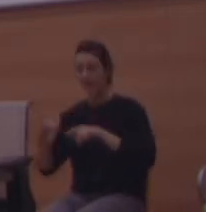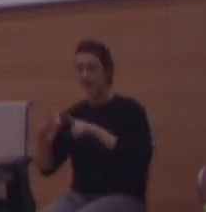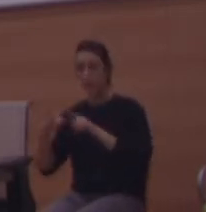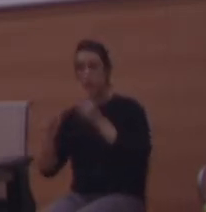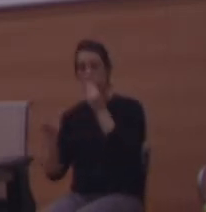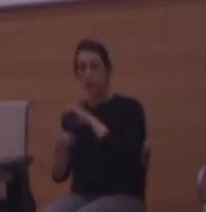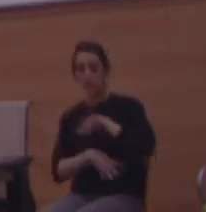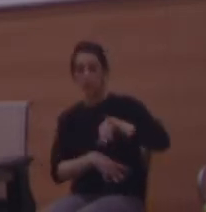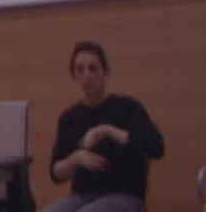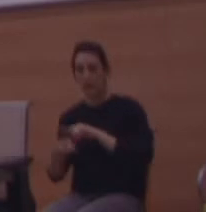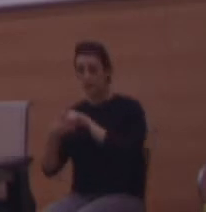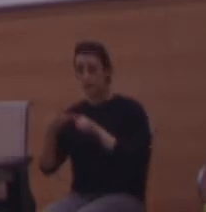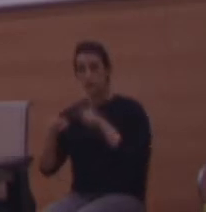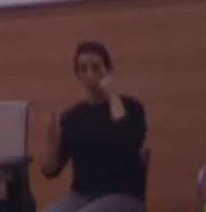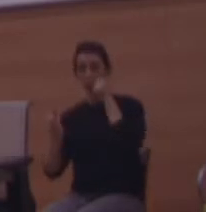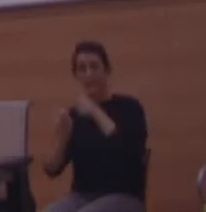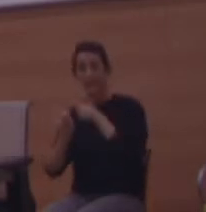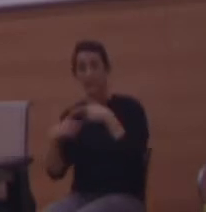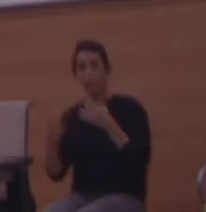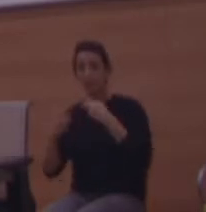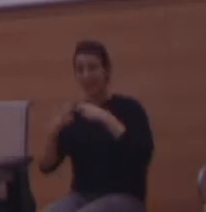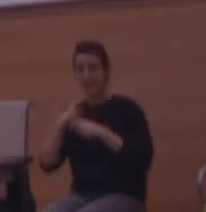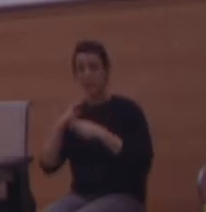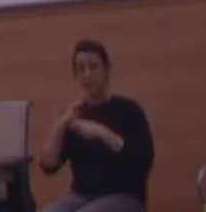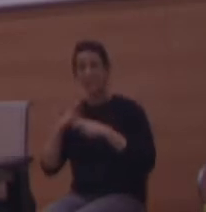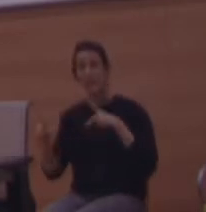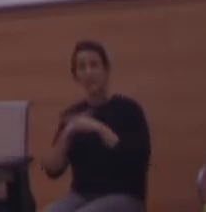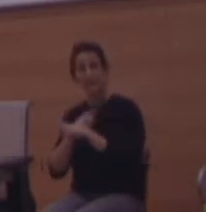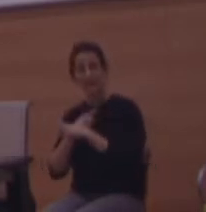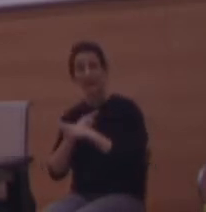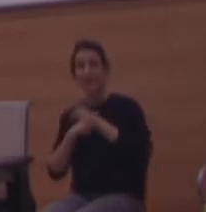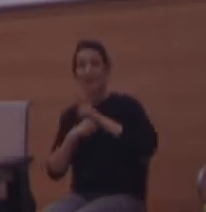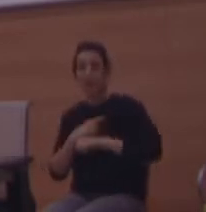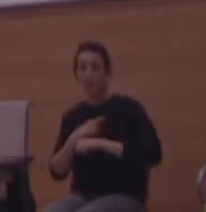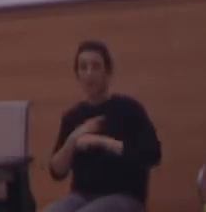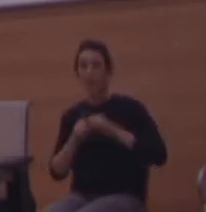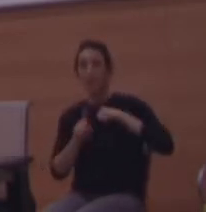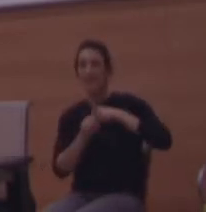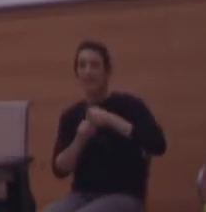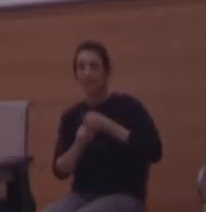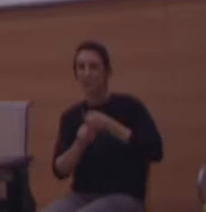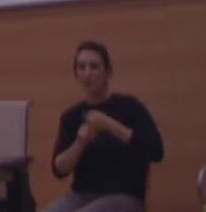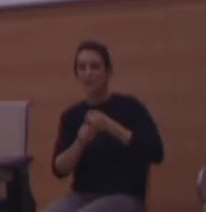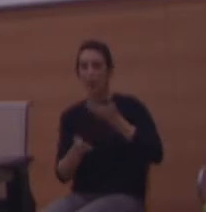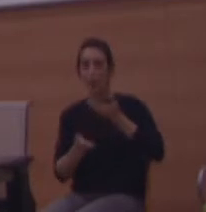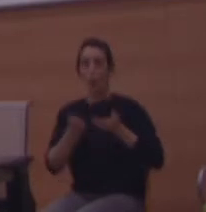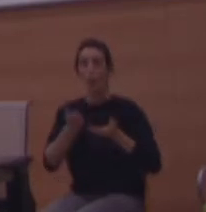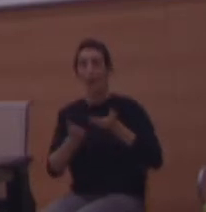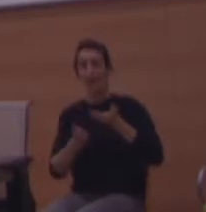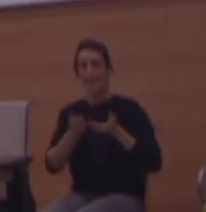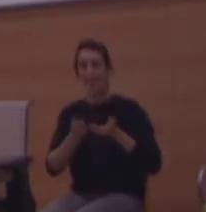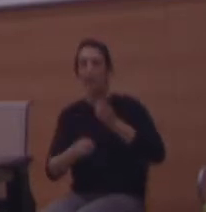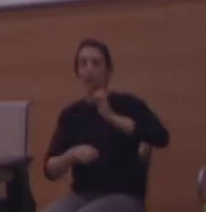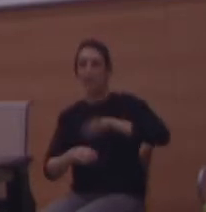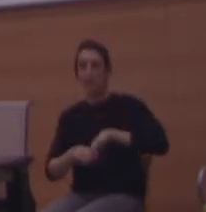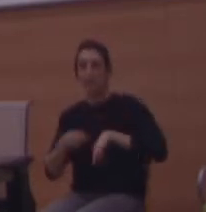Su finalidad va a ser prevenir las lesiones, redistribuir también presiones y corregir el